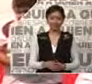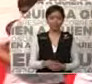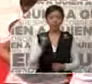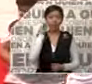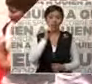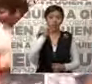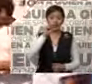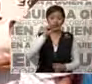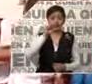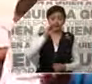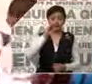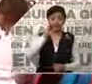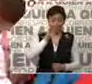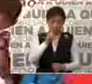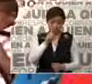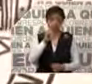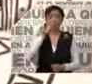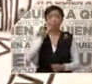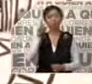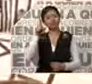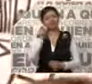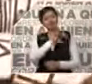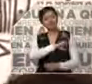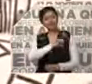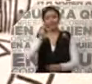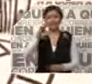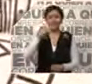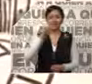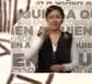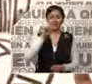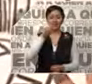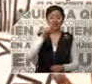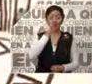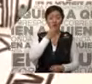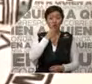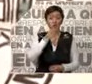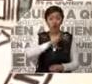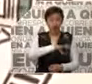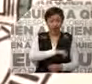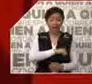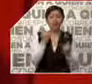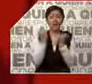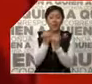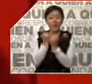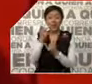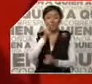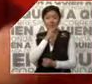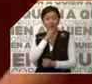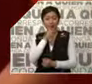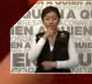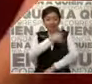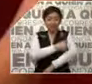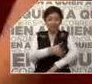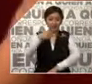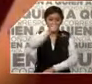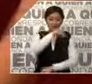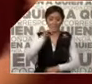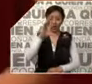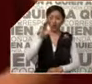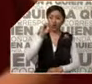Isabel, o como le dicen de cariño, Chabelita, se ha ganado la confianza de los niños y padres de familia de la Escuela Primaria Constitución de